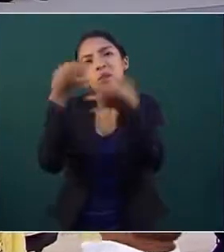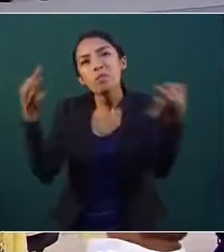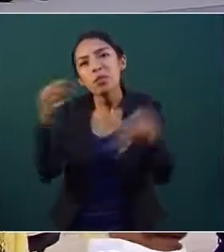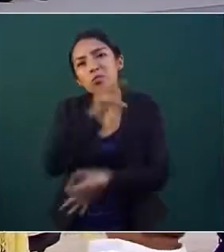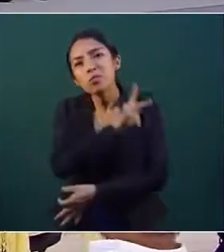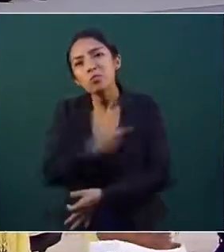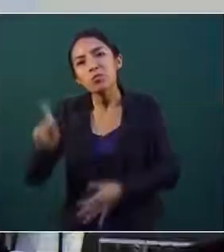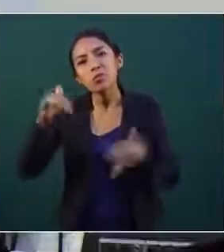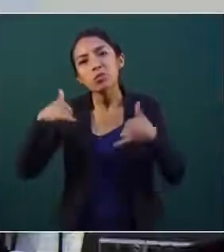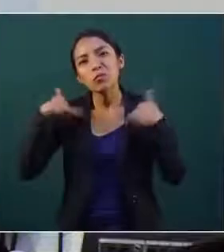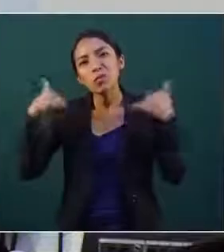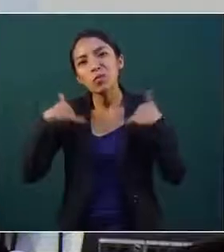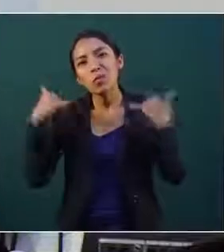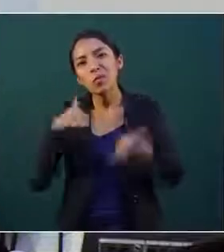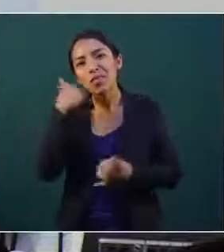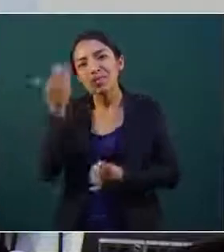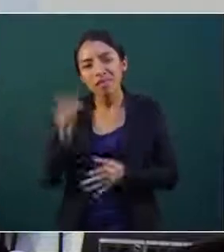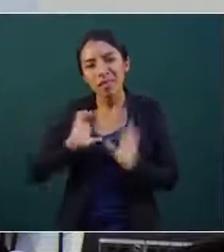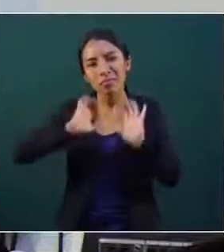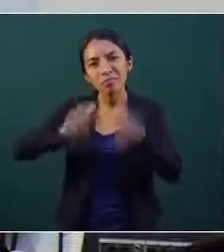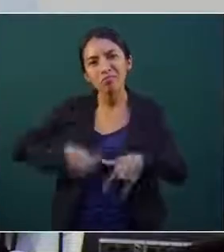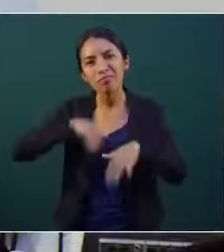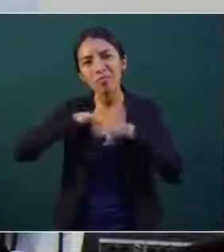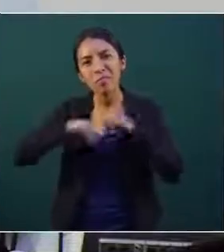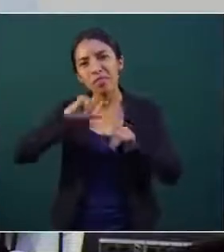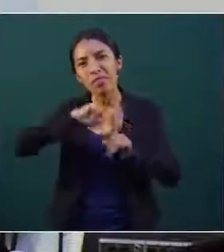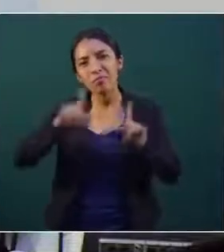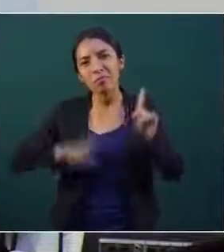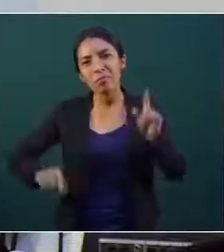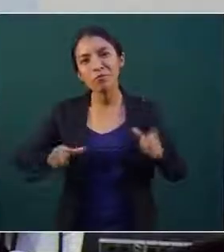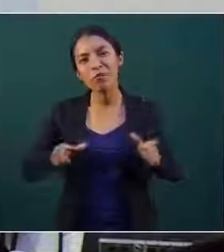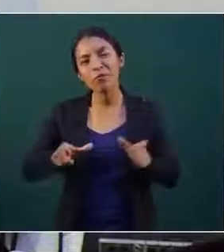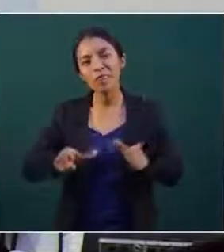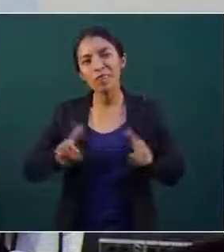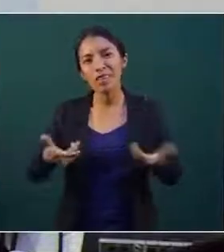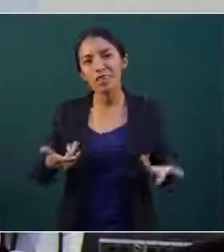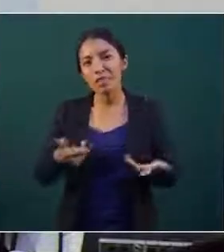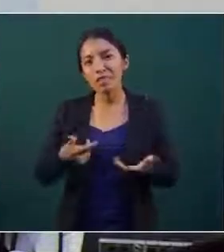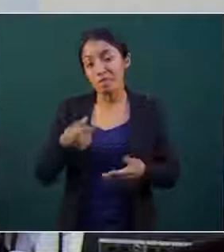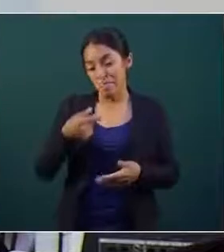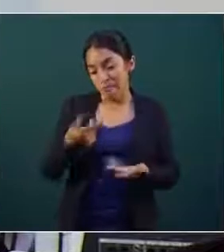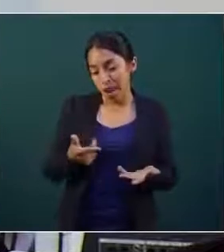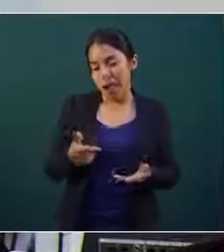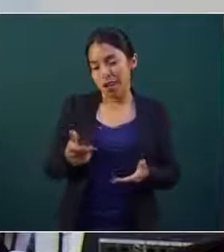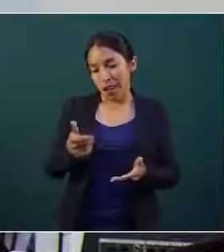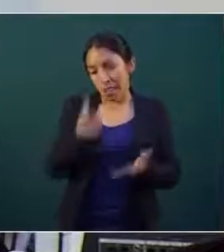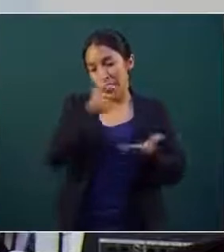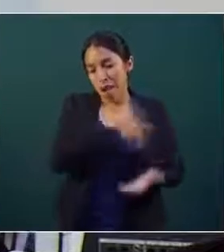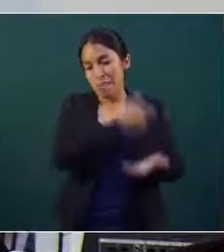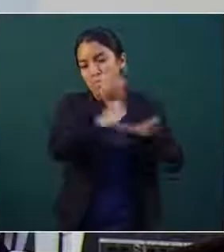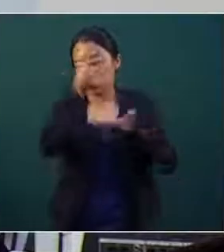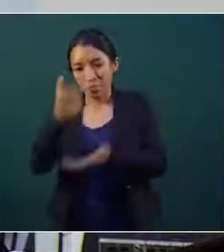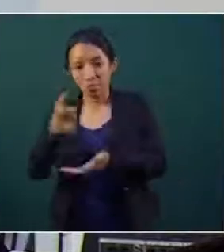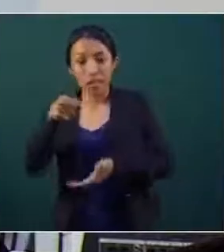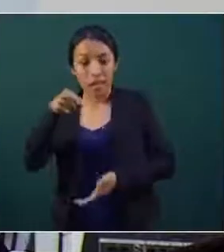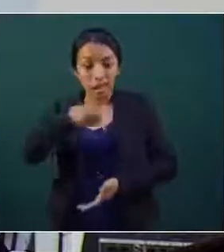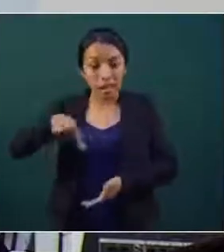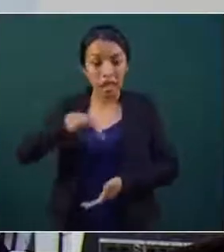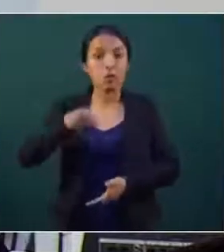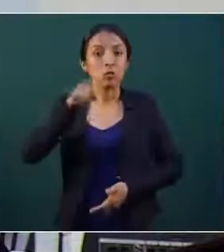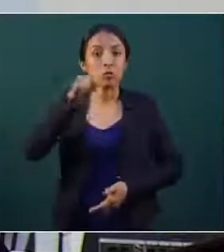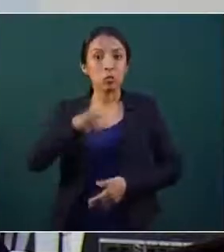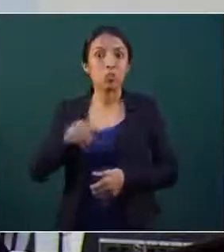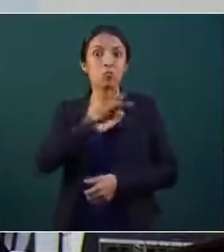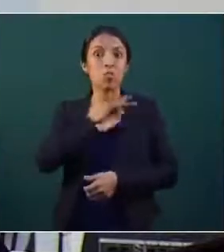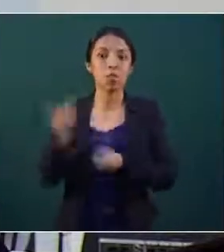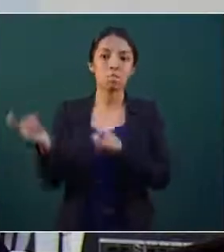jóvenes que quisieran formar parte de la Guardia Nacional para que, aunado al aumento del presupuesto, puedan aumentarse las